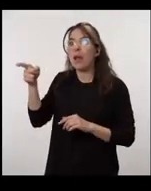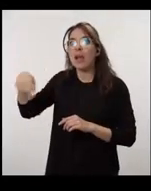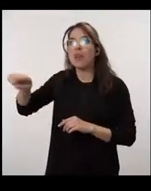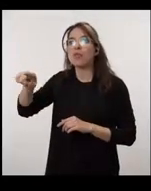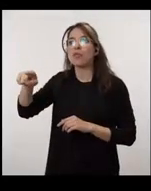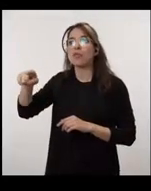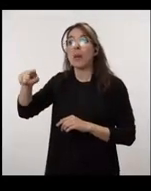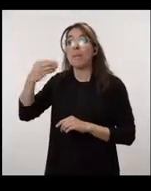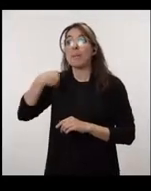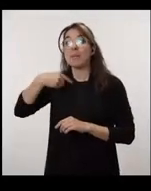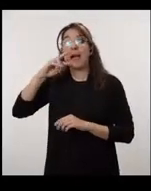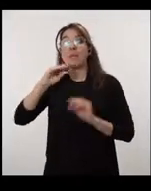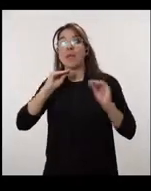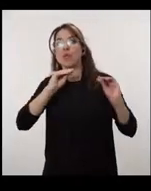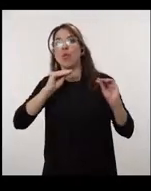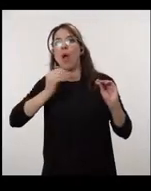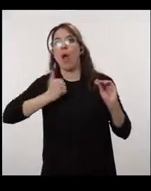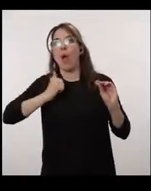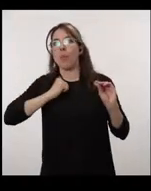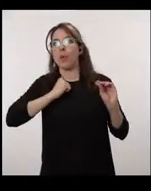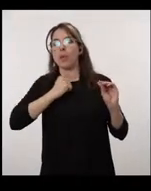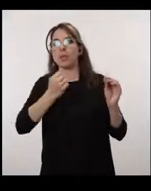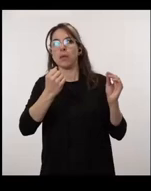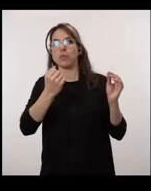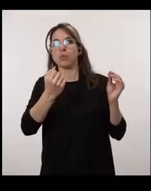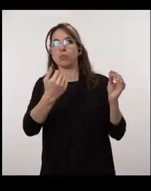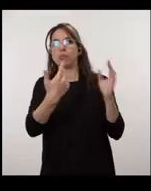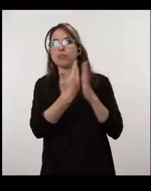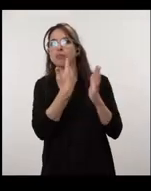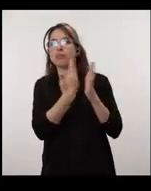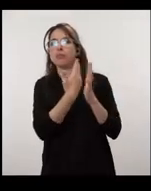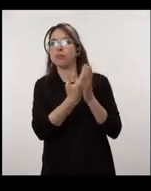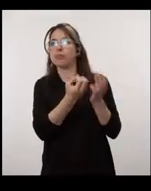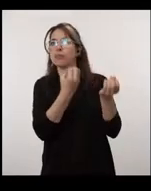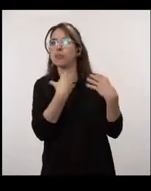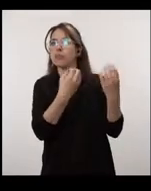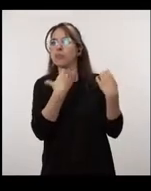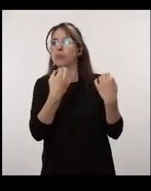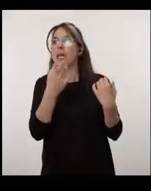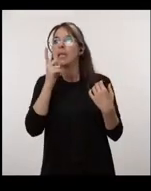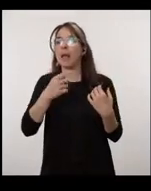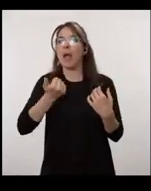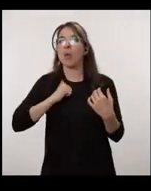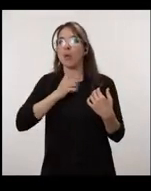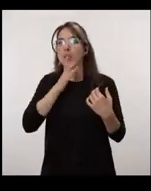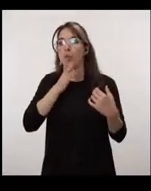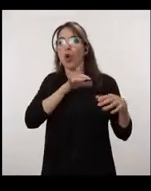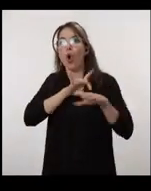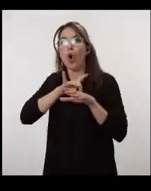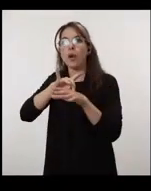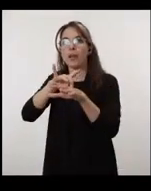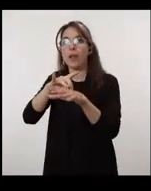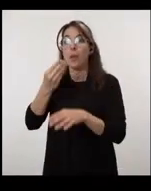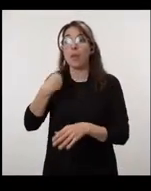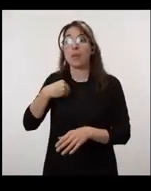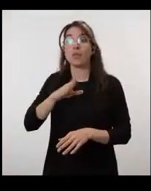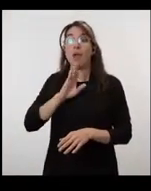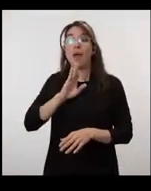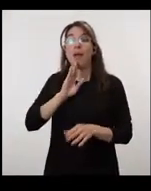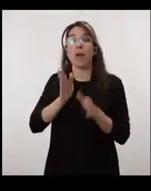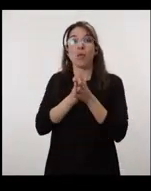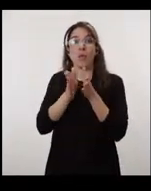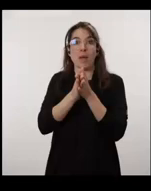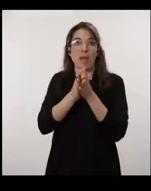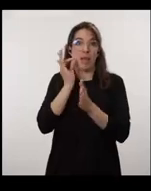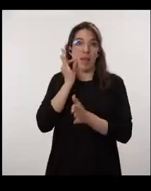a través de esa experiencia que los mentores les les les van transmitiendo esta orientación y como comentaba anteriormente